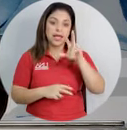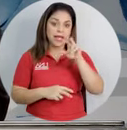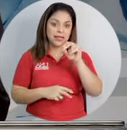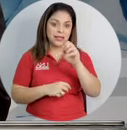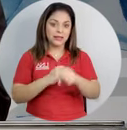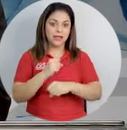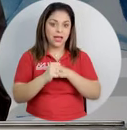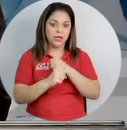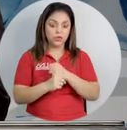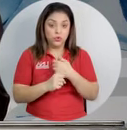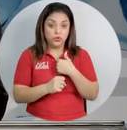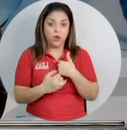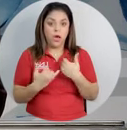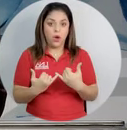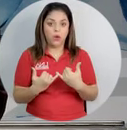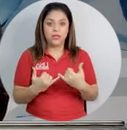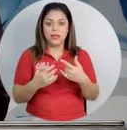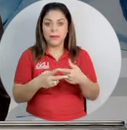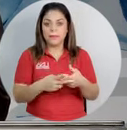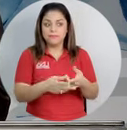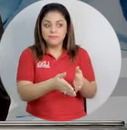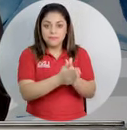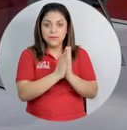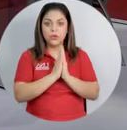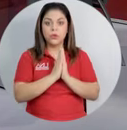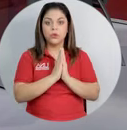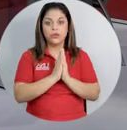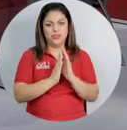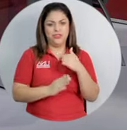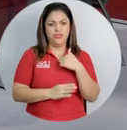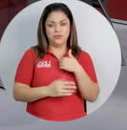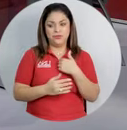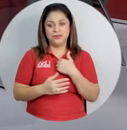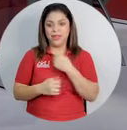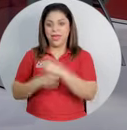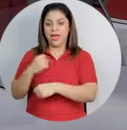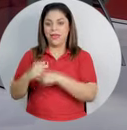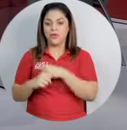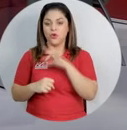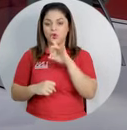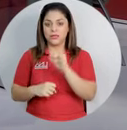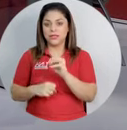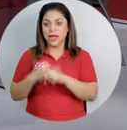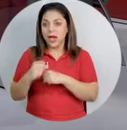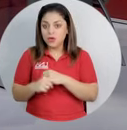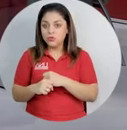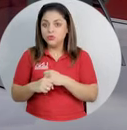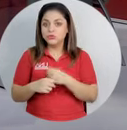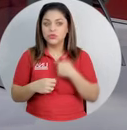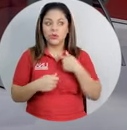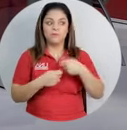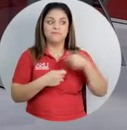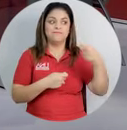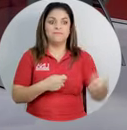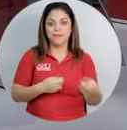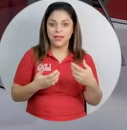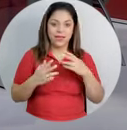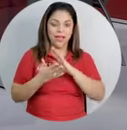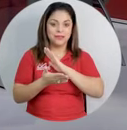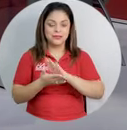30 años. Bueno, en este momento yo pido un crédito a 30 años, a los 80 años, y es que estoy caminando todavía en esta tierra, voy